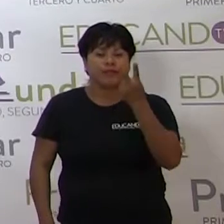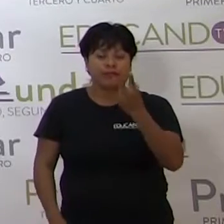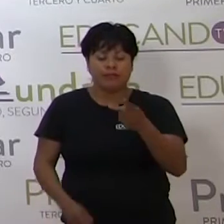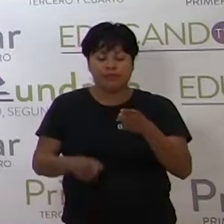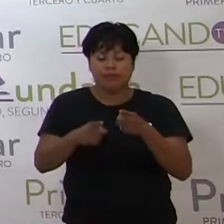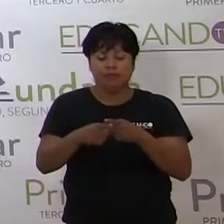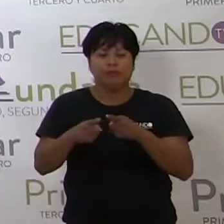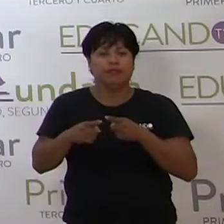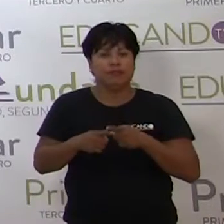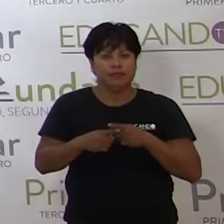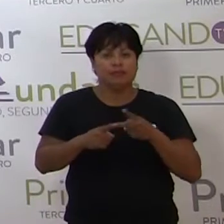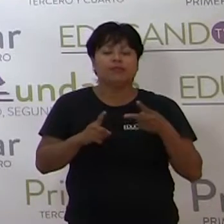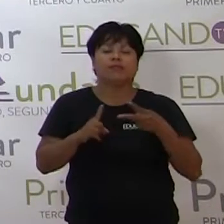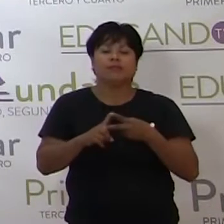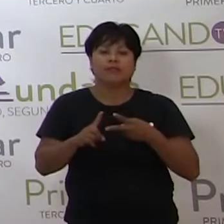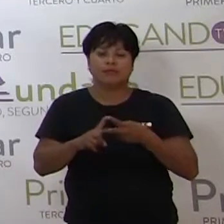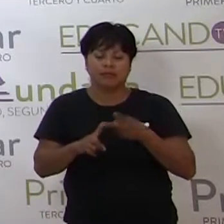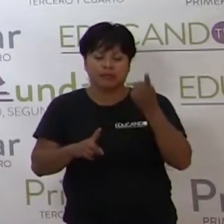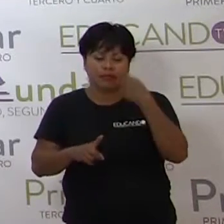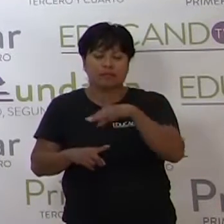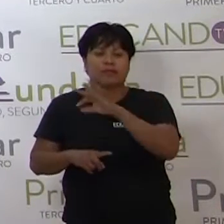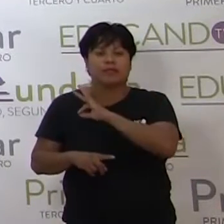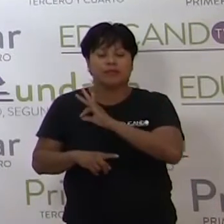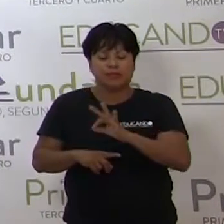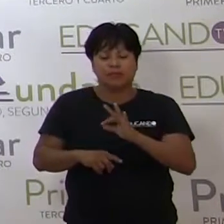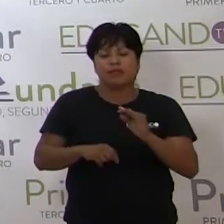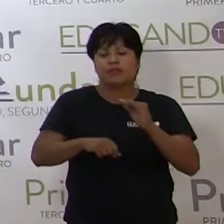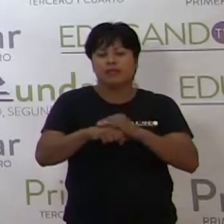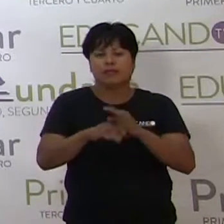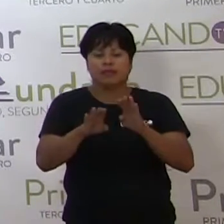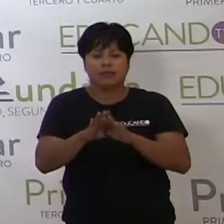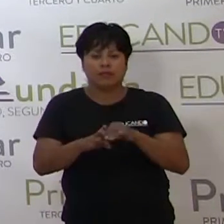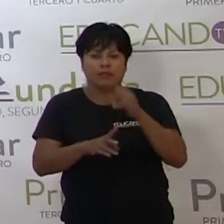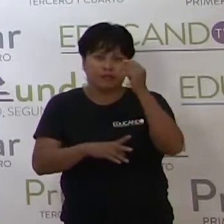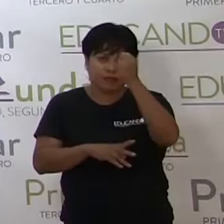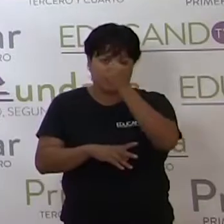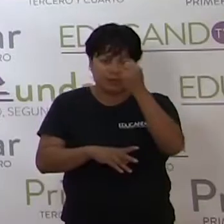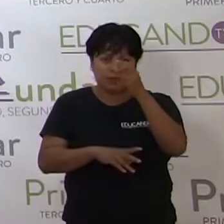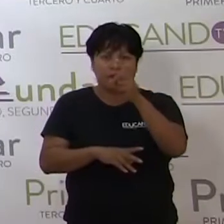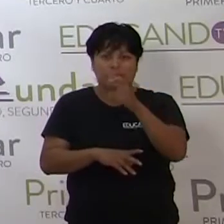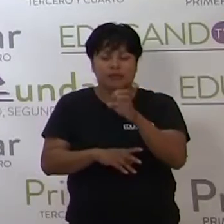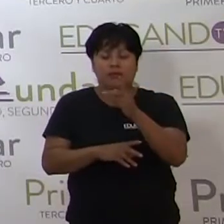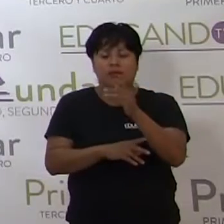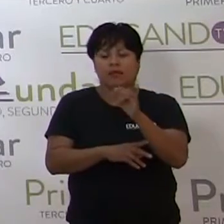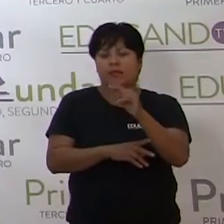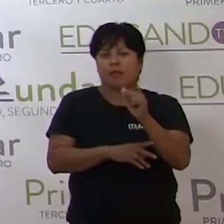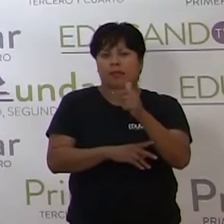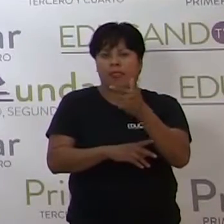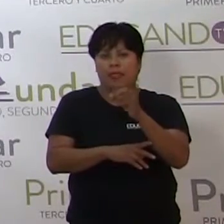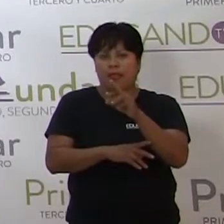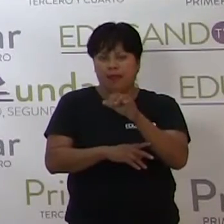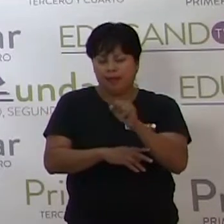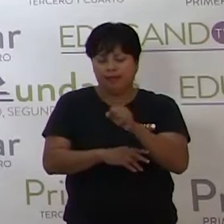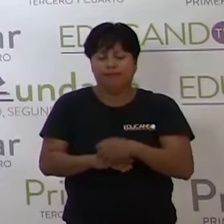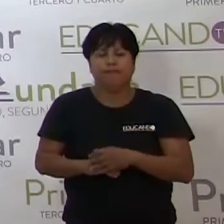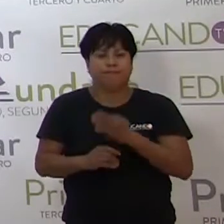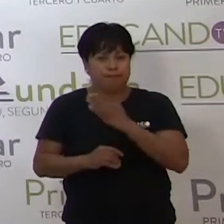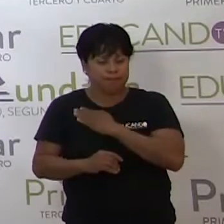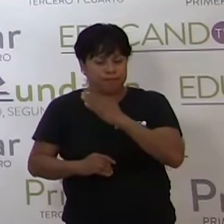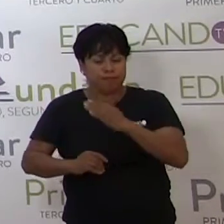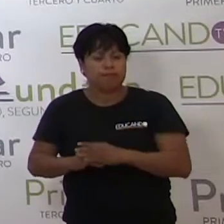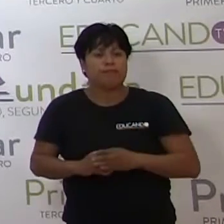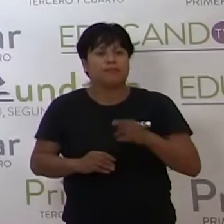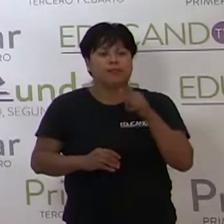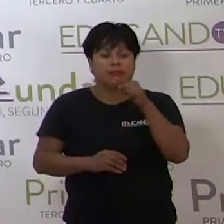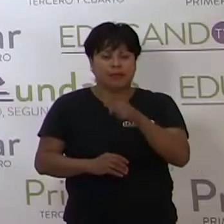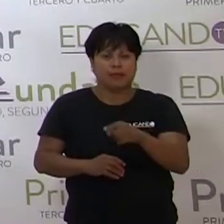lados de un triángulo para poder aplicar el teorema de Pitágoras. Bueno, pues aquí